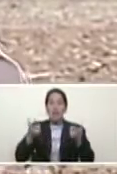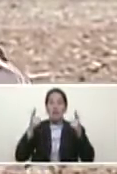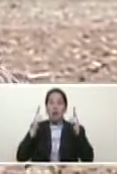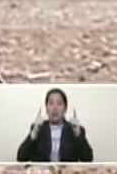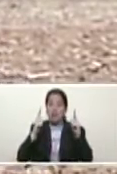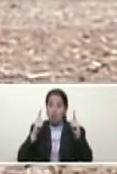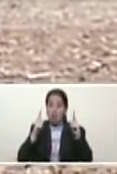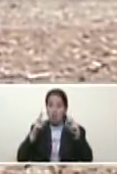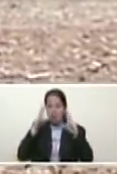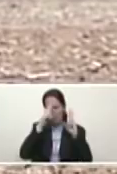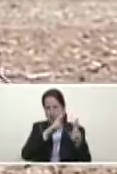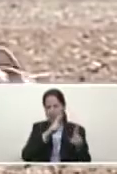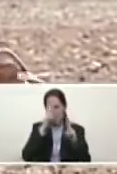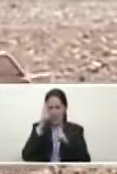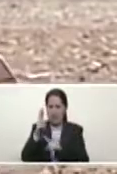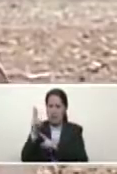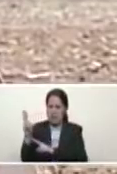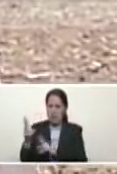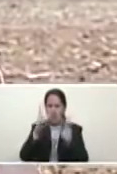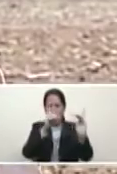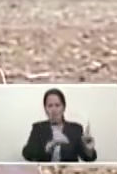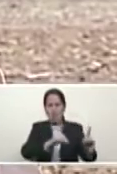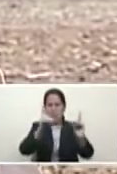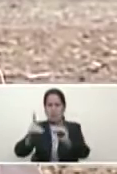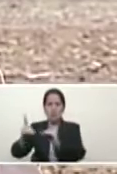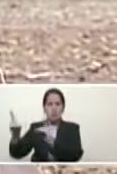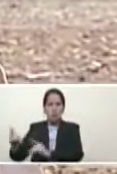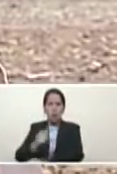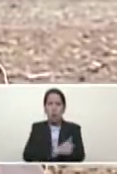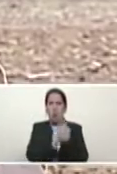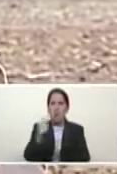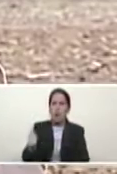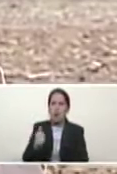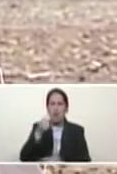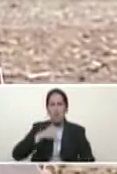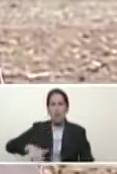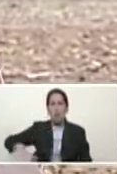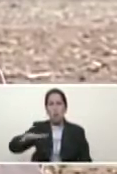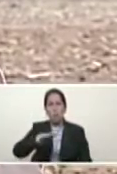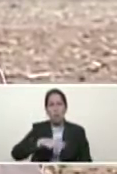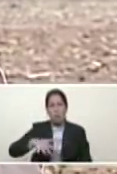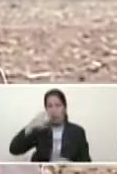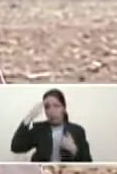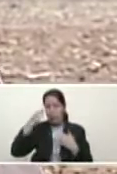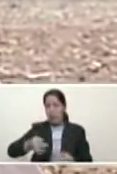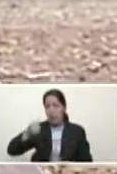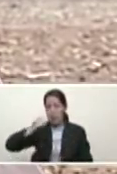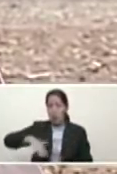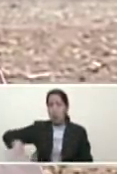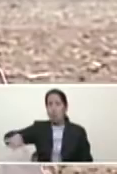libertadora, que respeta la autodeterminación y la soberanía de los pueblos, que cree en los pueblos del mundo.